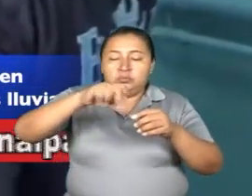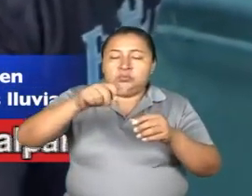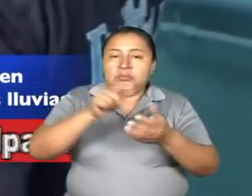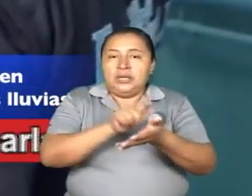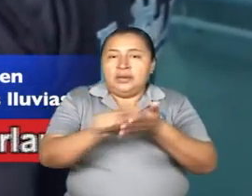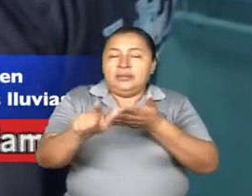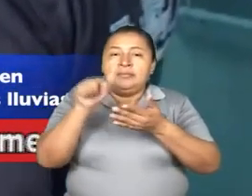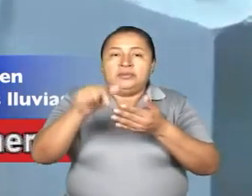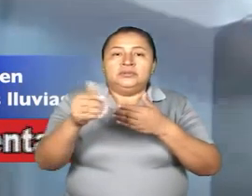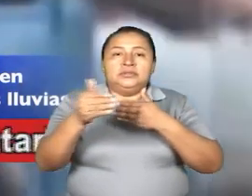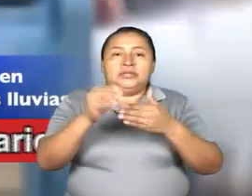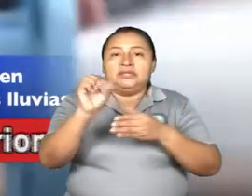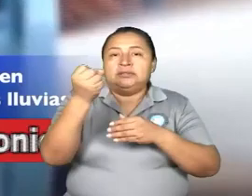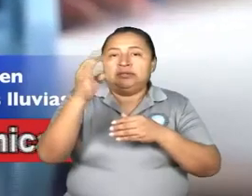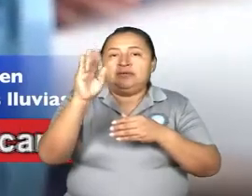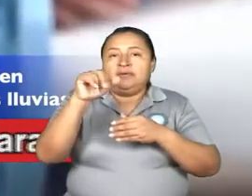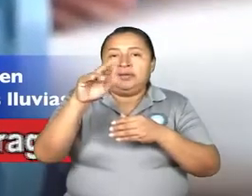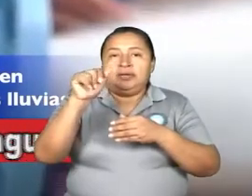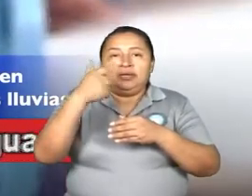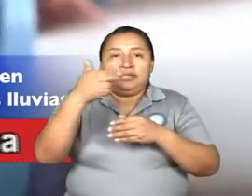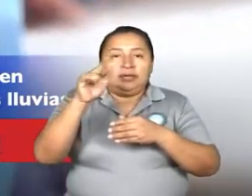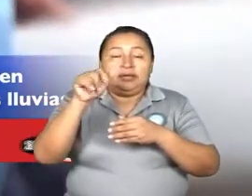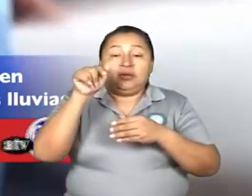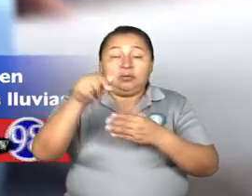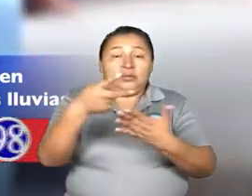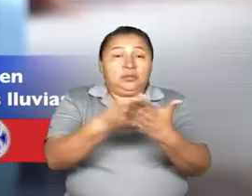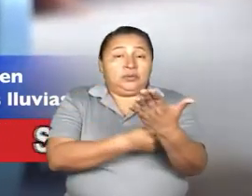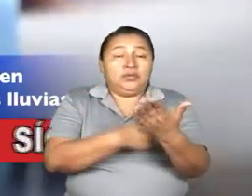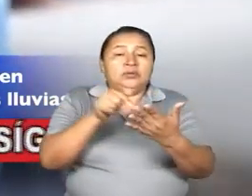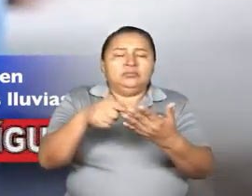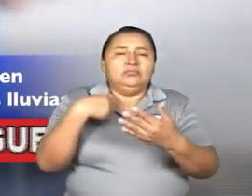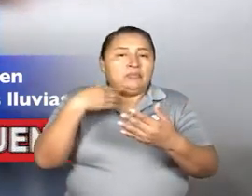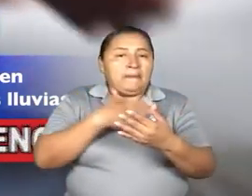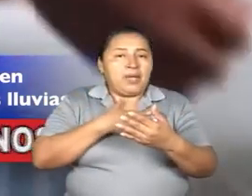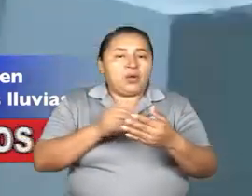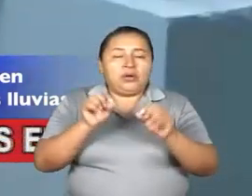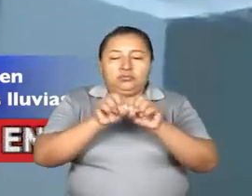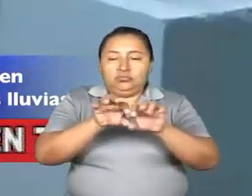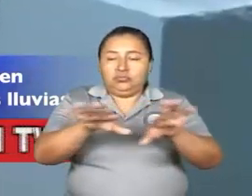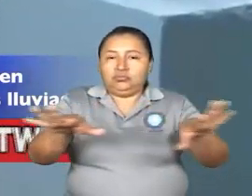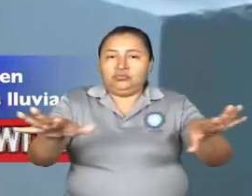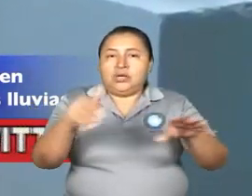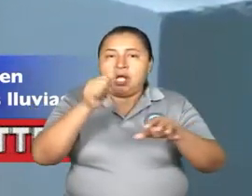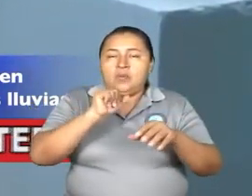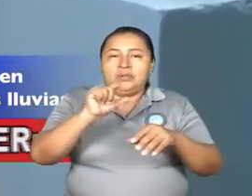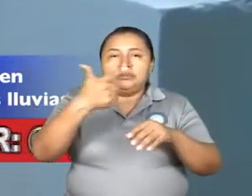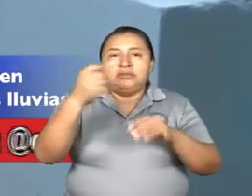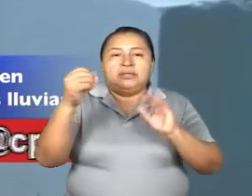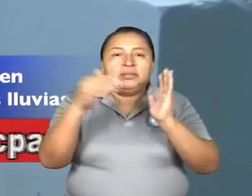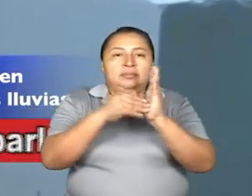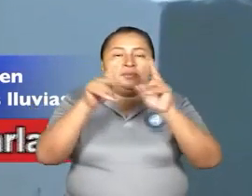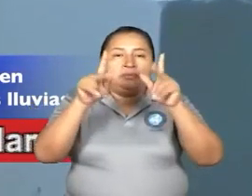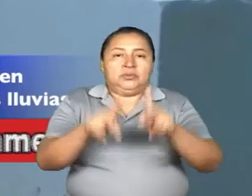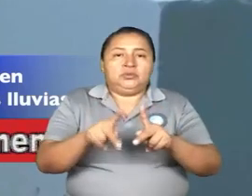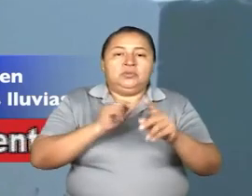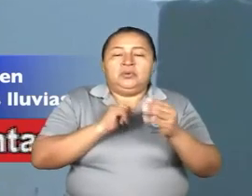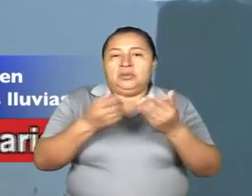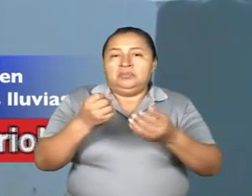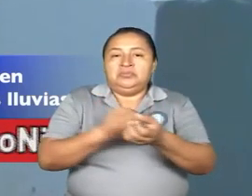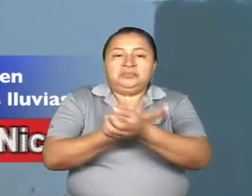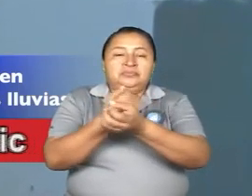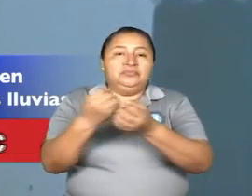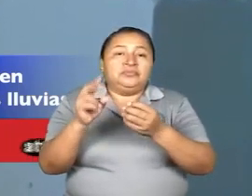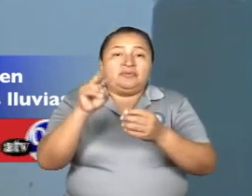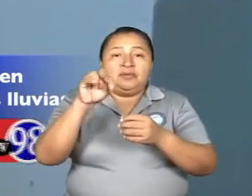en el sector de Sabana Grande. Con este proyecto se mejorará el suministro a más de 70.000 personas en barrios como Jardines de